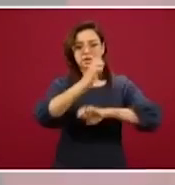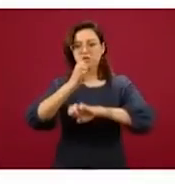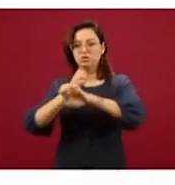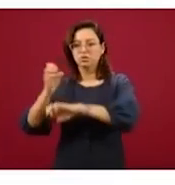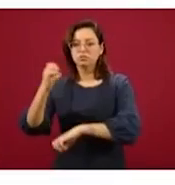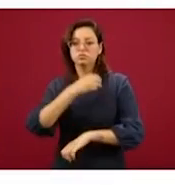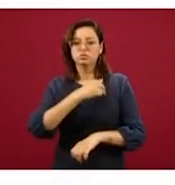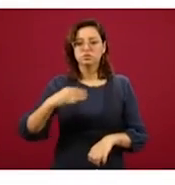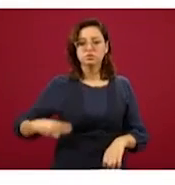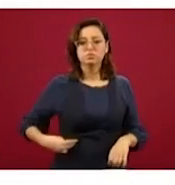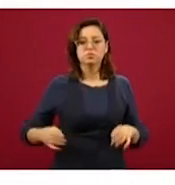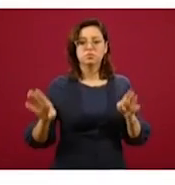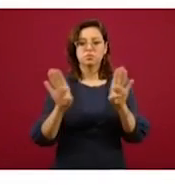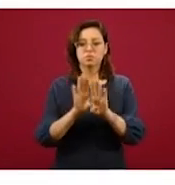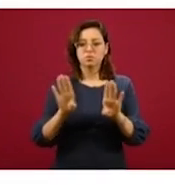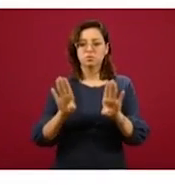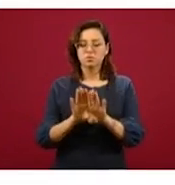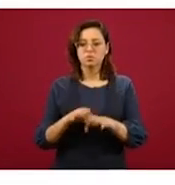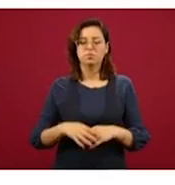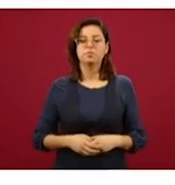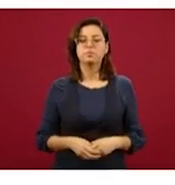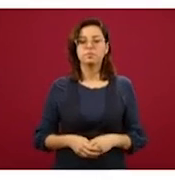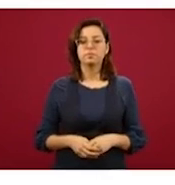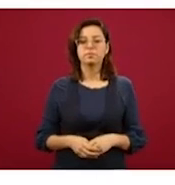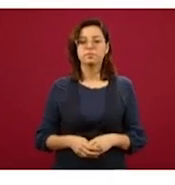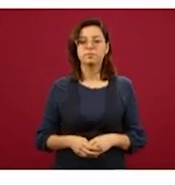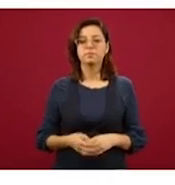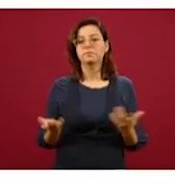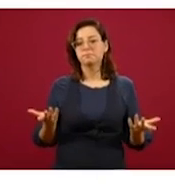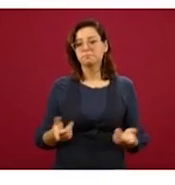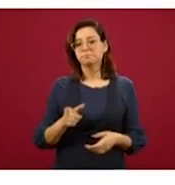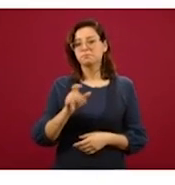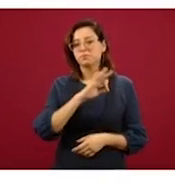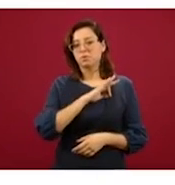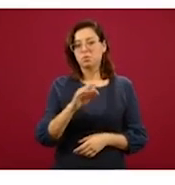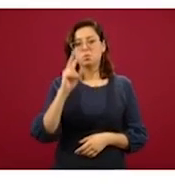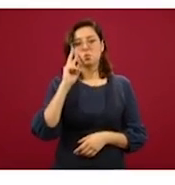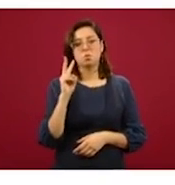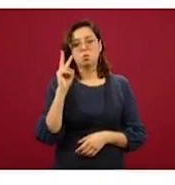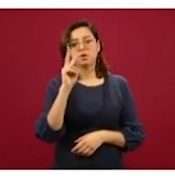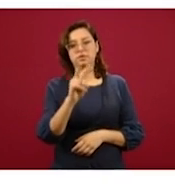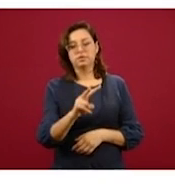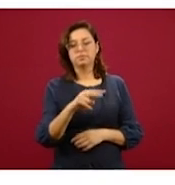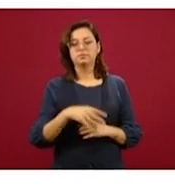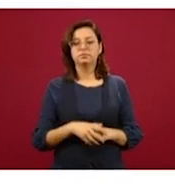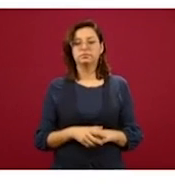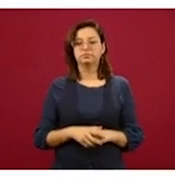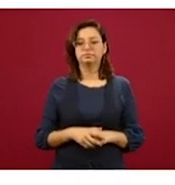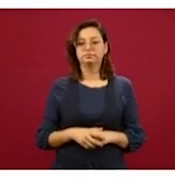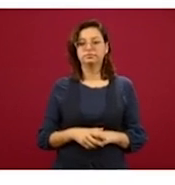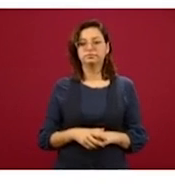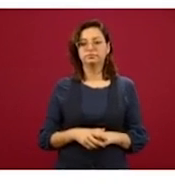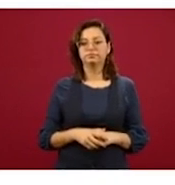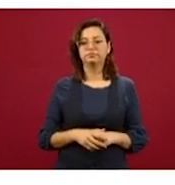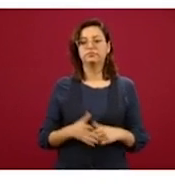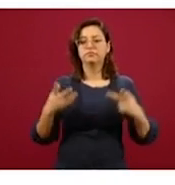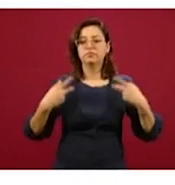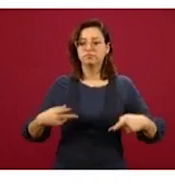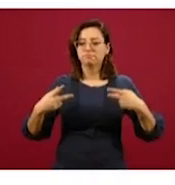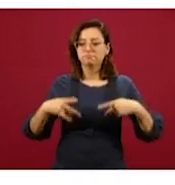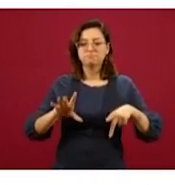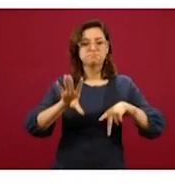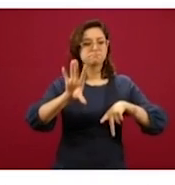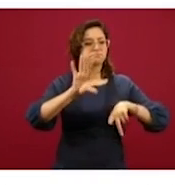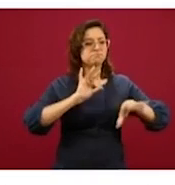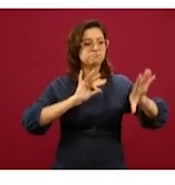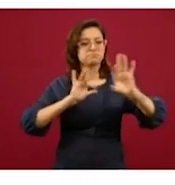municipal. De manera estatal, estamos viendo aquí la distribución. ¿Cuáles son las personas elegibles? Si ustedes